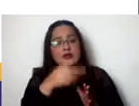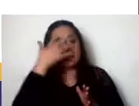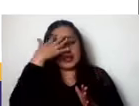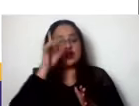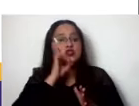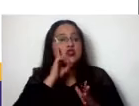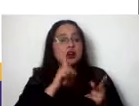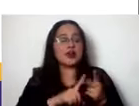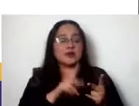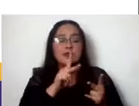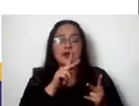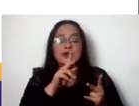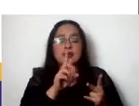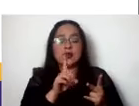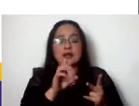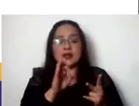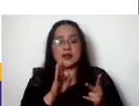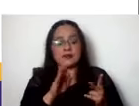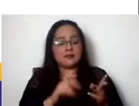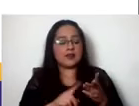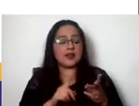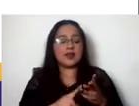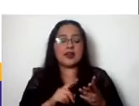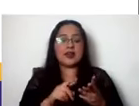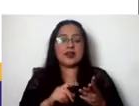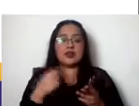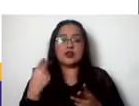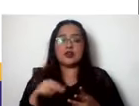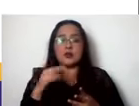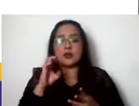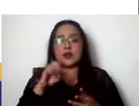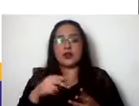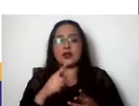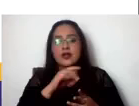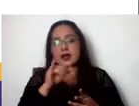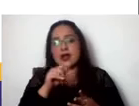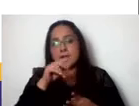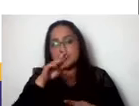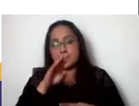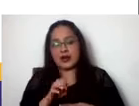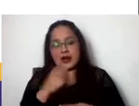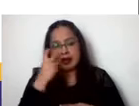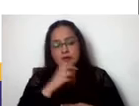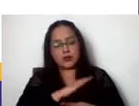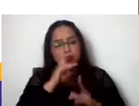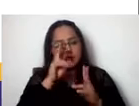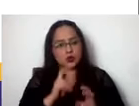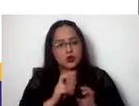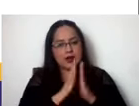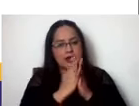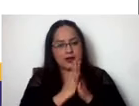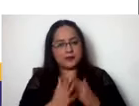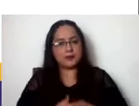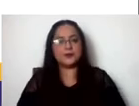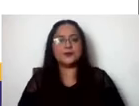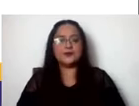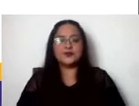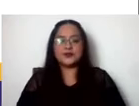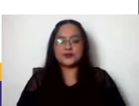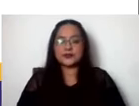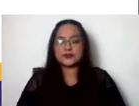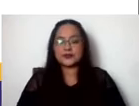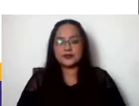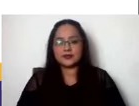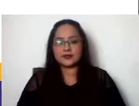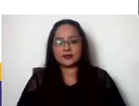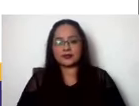PDF y Enjambre Literario en EPUB y en móvil. Ahí lo pueden descargar. Perfecto. Y sobre